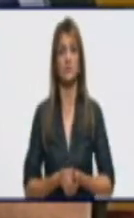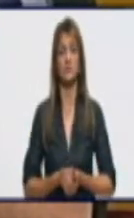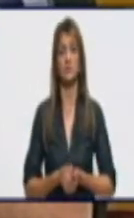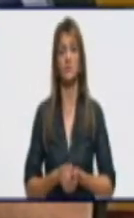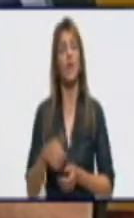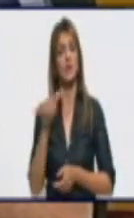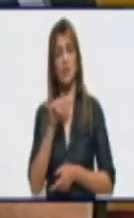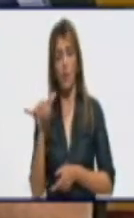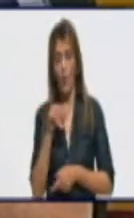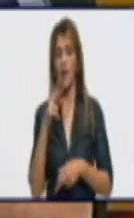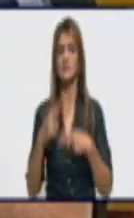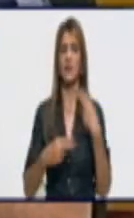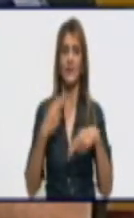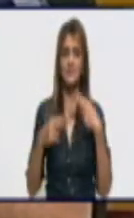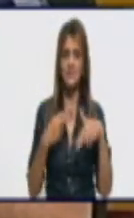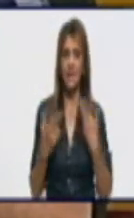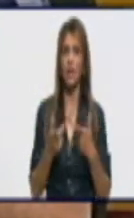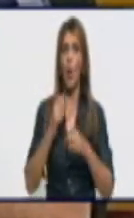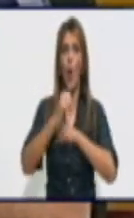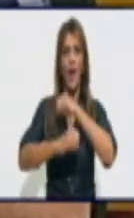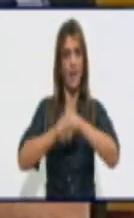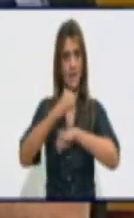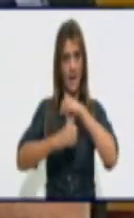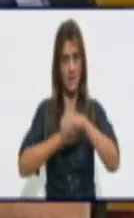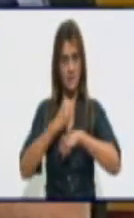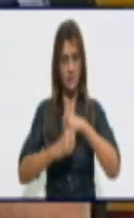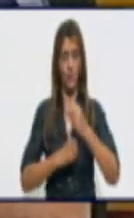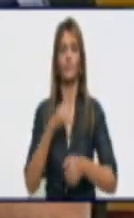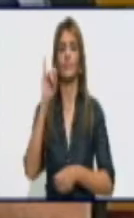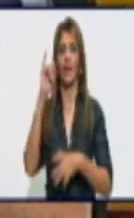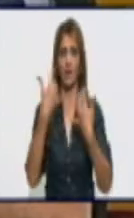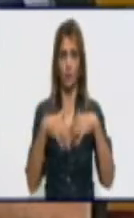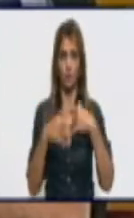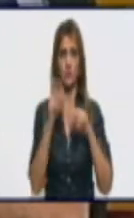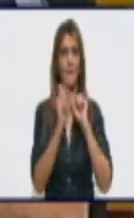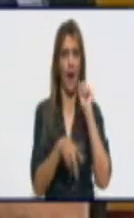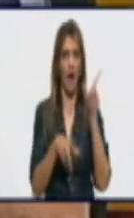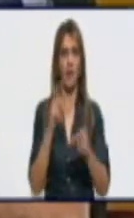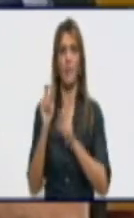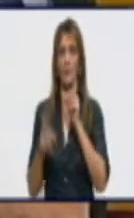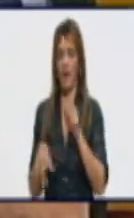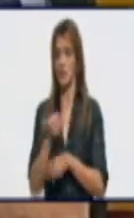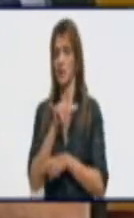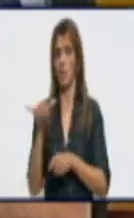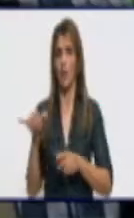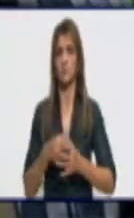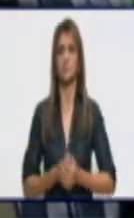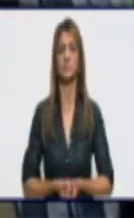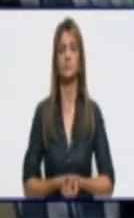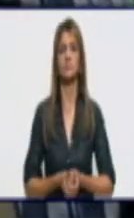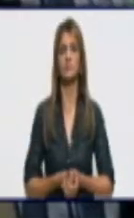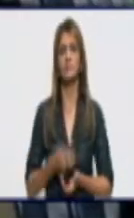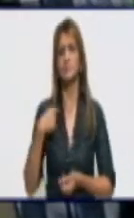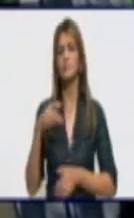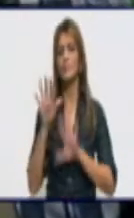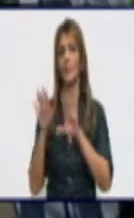queso que viene de la producción primaria a la industria. La industria va a hablar en dependencia de la calidad del queso. Roger, porque el tiempo va